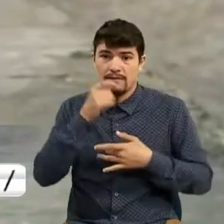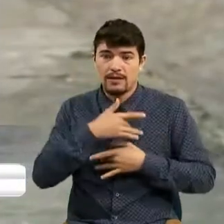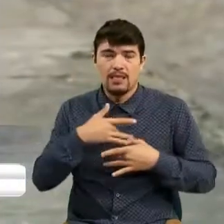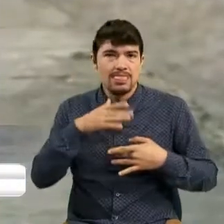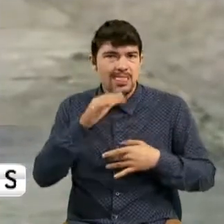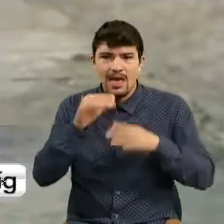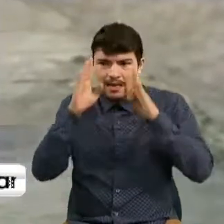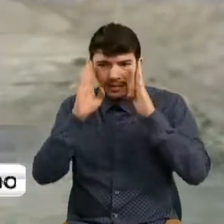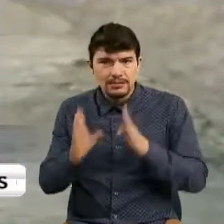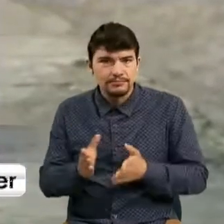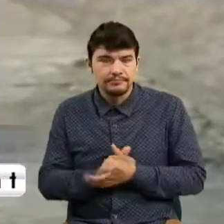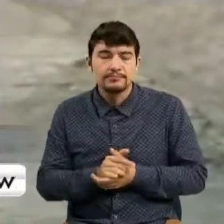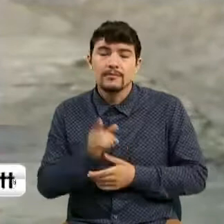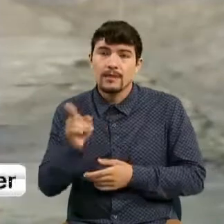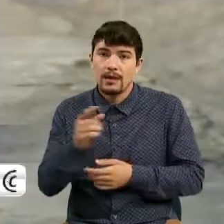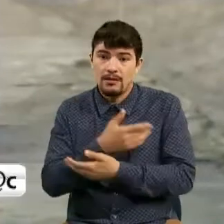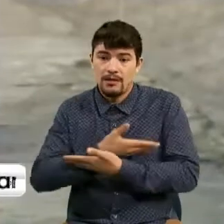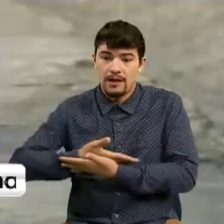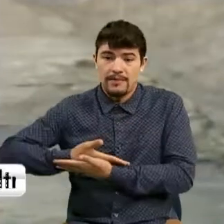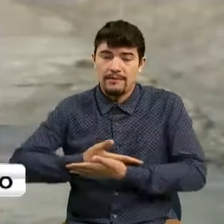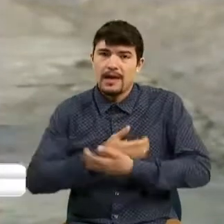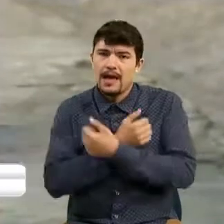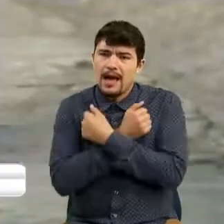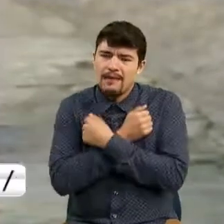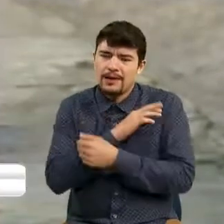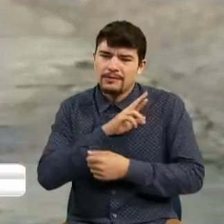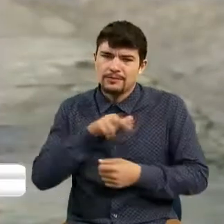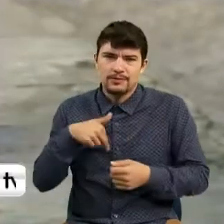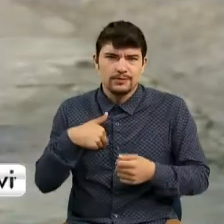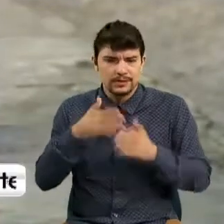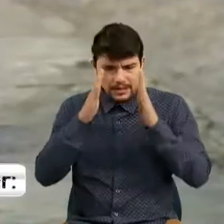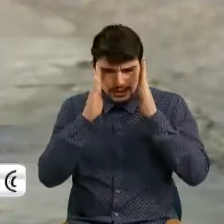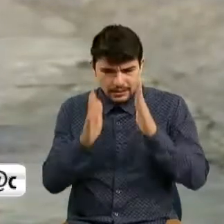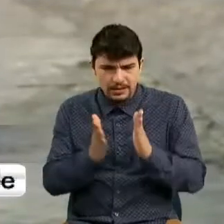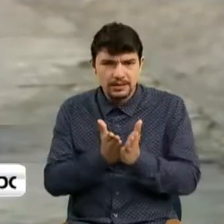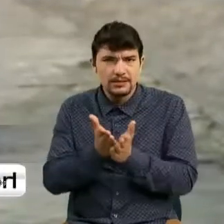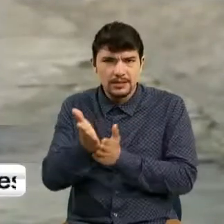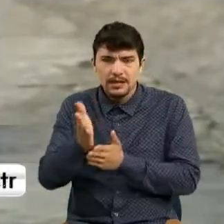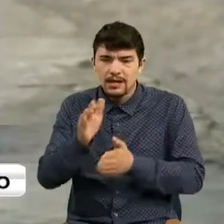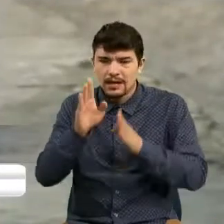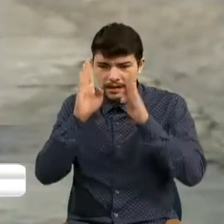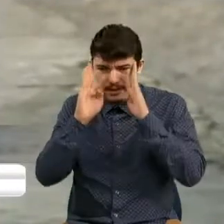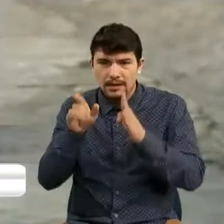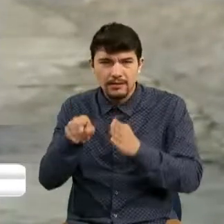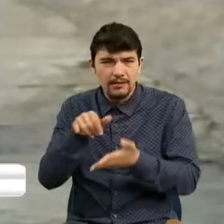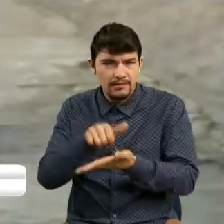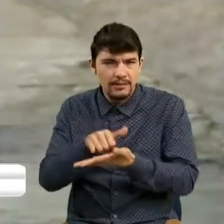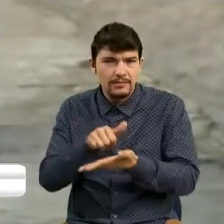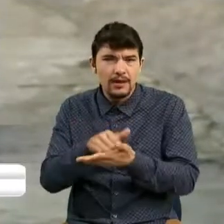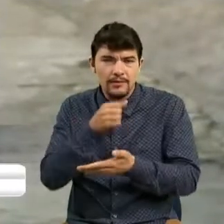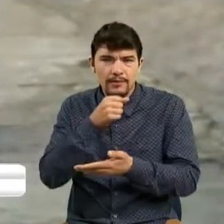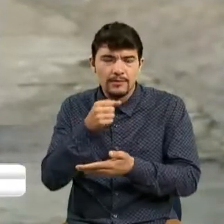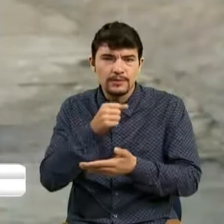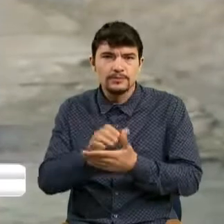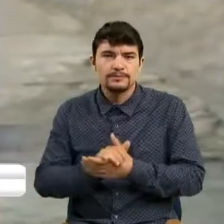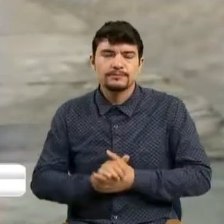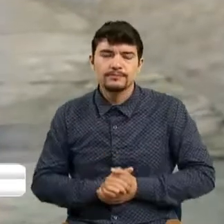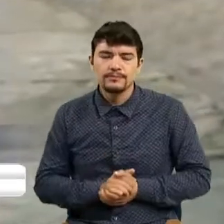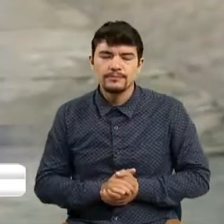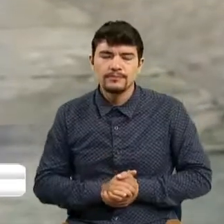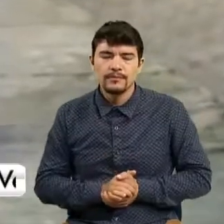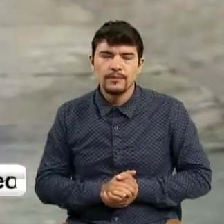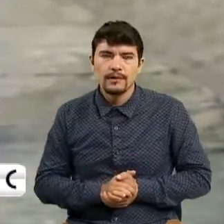bebé que ama profundamente la vida nosotros estaremos atentos al desarrollo de la información y de las declaraciones entregadas por parte de las autoridades competentes